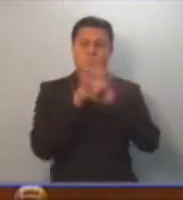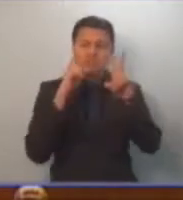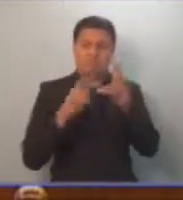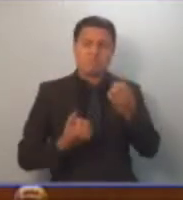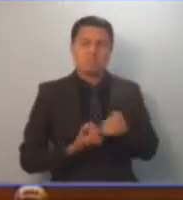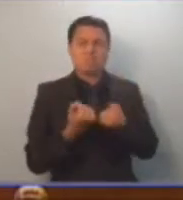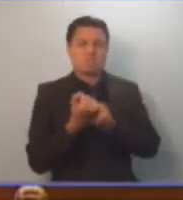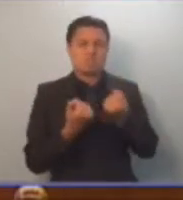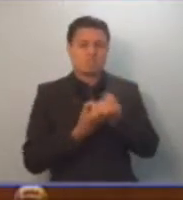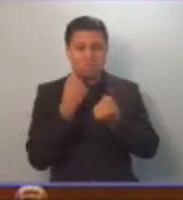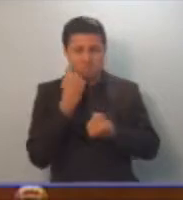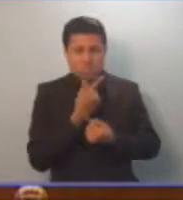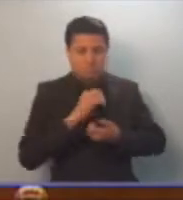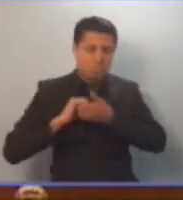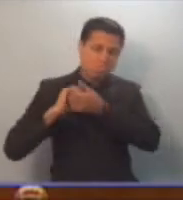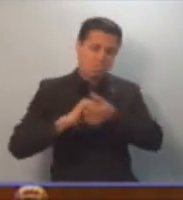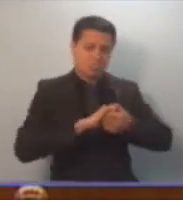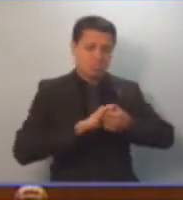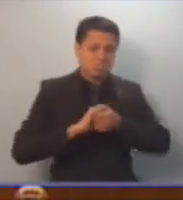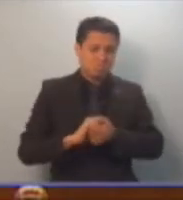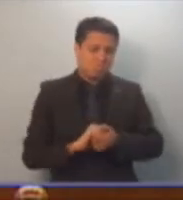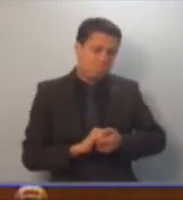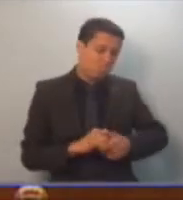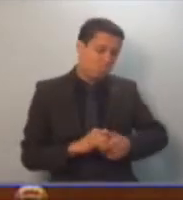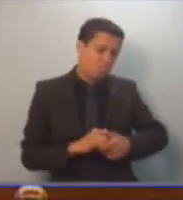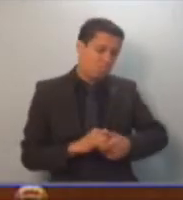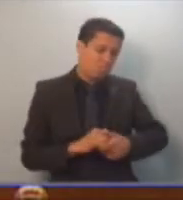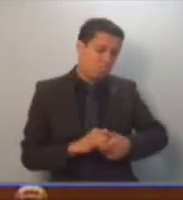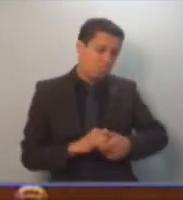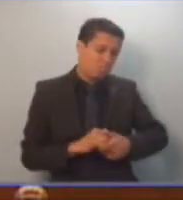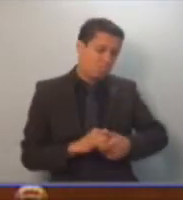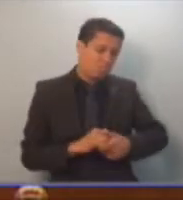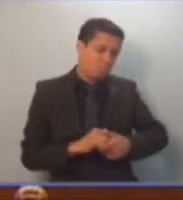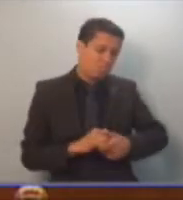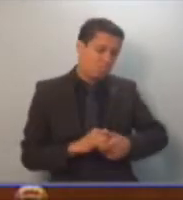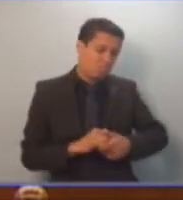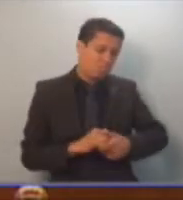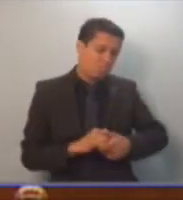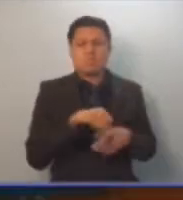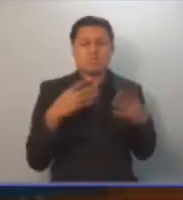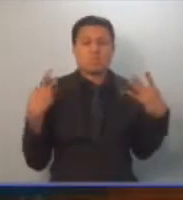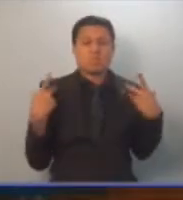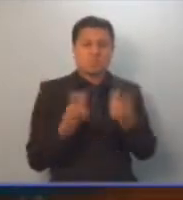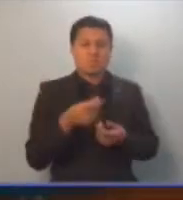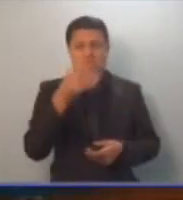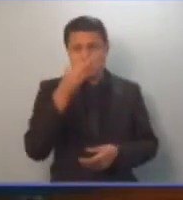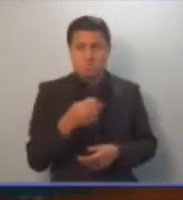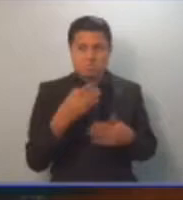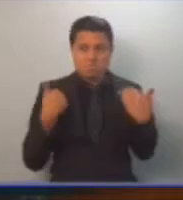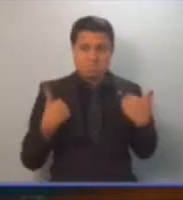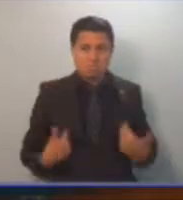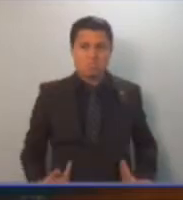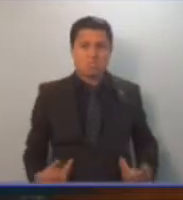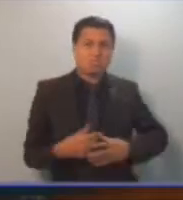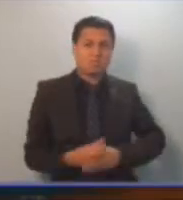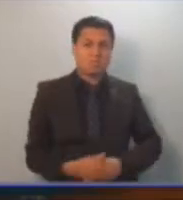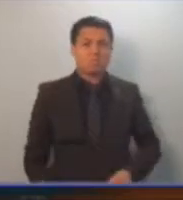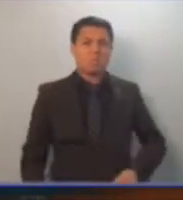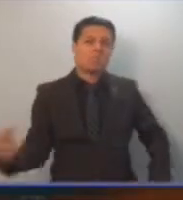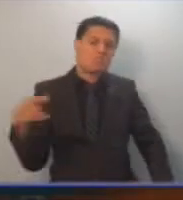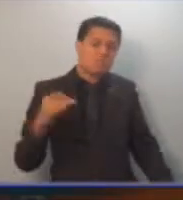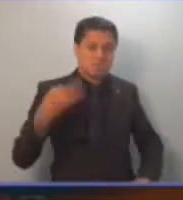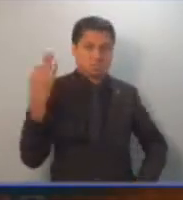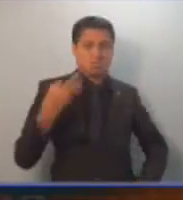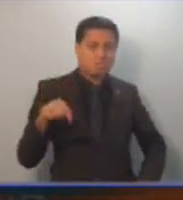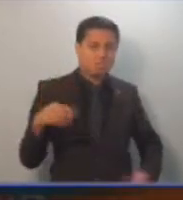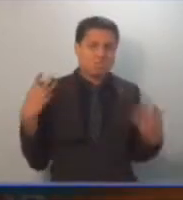reconciliación, de convivencia, de solidaridad, inclusión social y dignidad humana, tan necesarias en